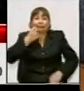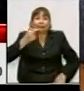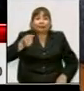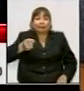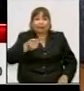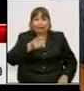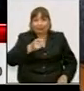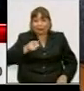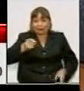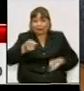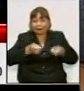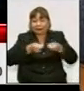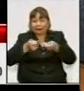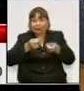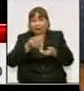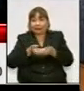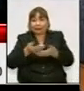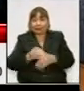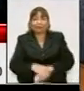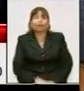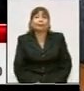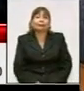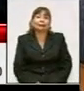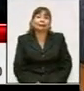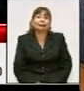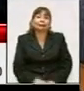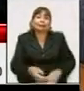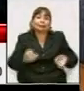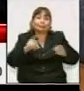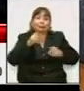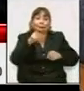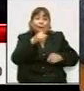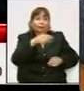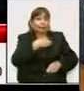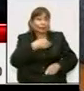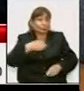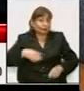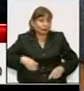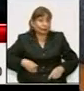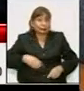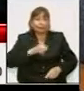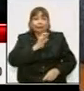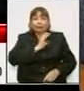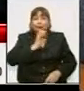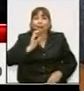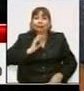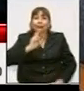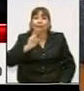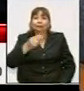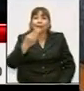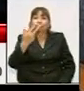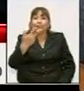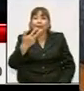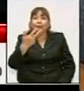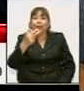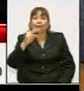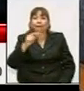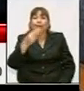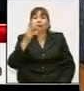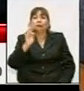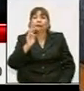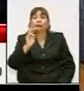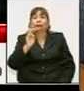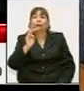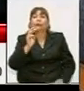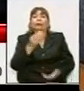los que ejecutaban. Y cuando usted fue presidente del gobierno regional del Callao entre el año 2003 y 2006, por su